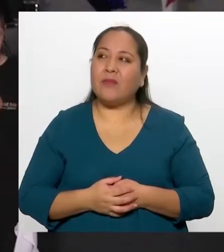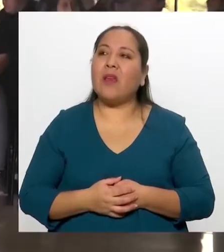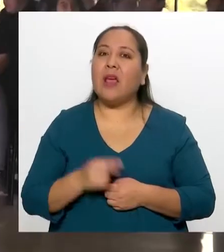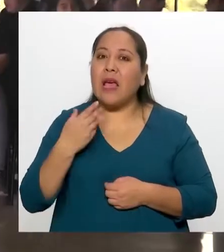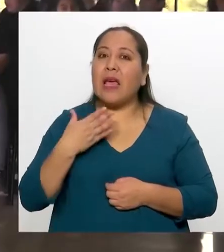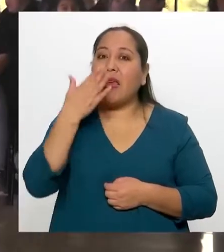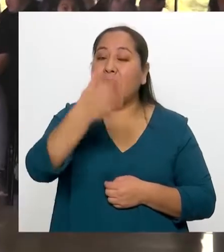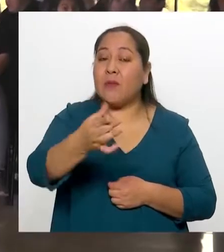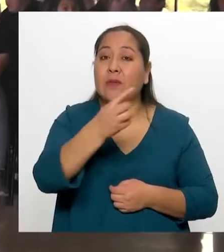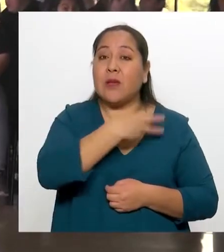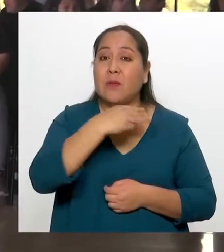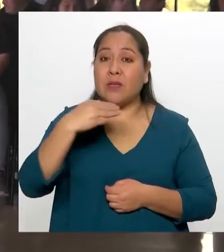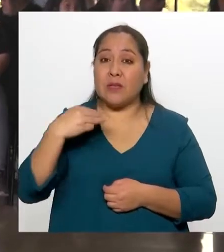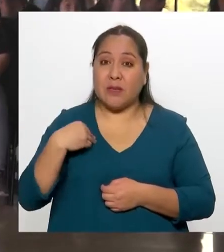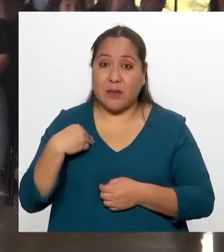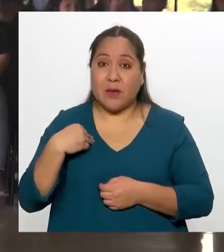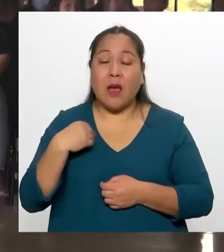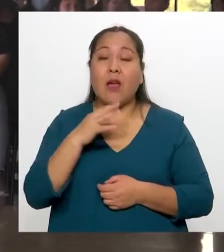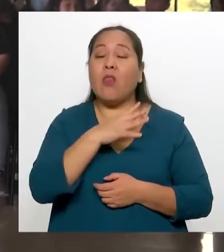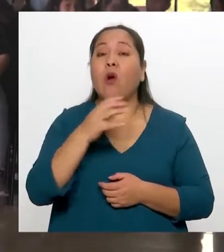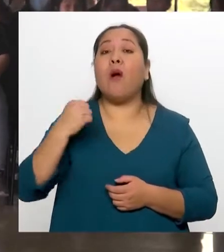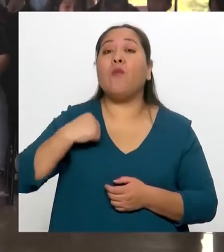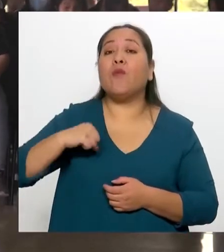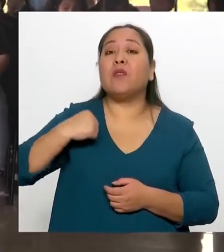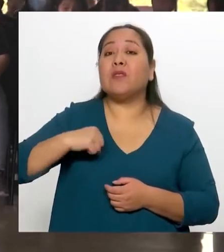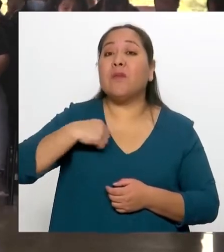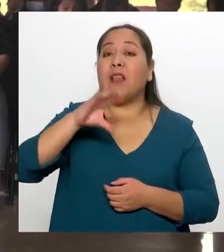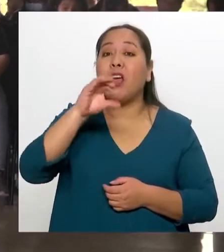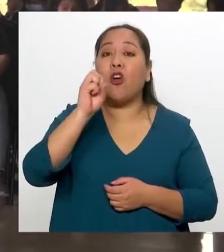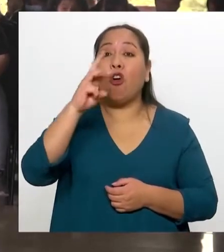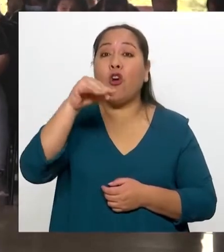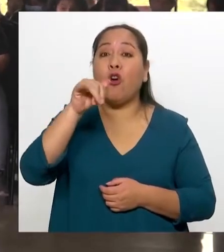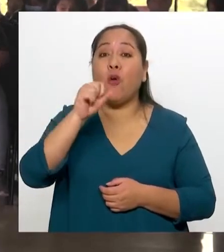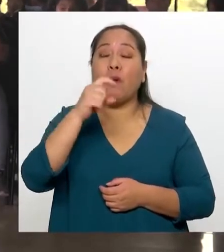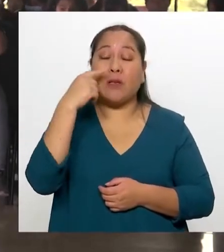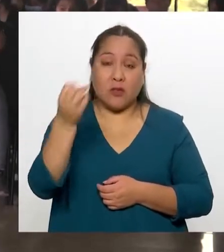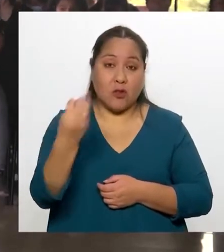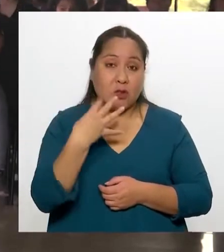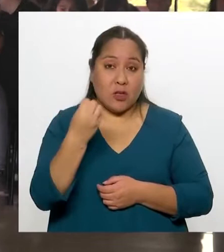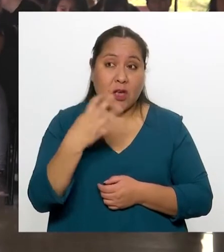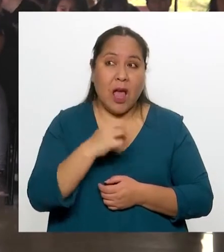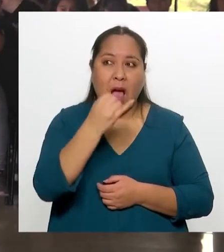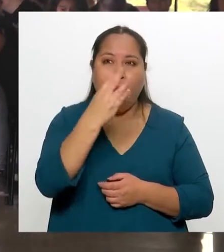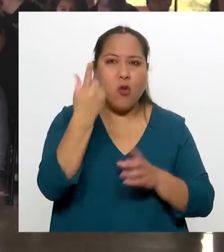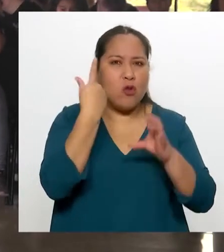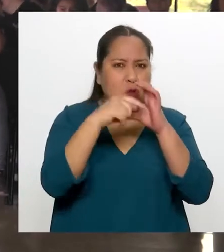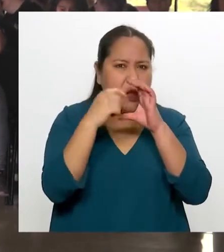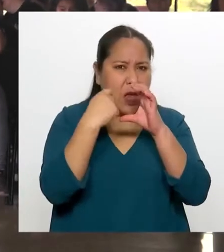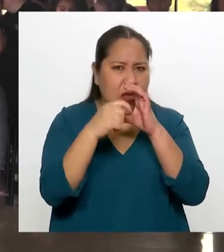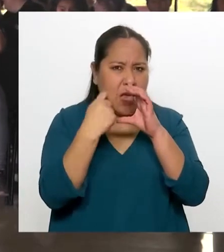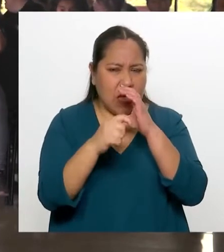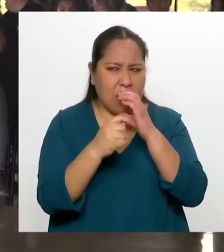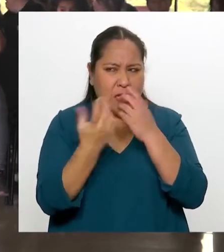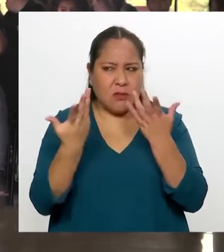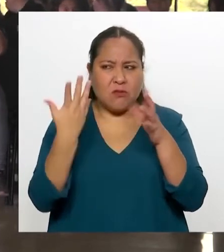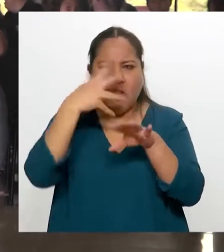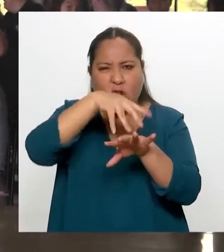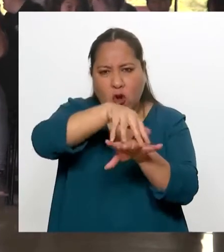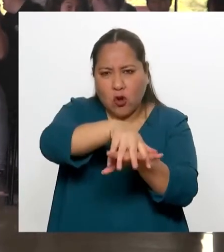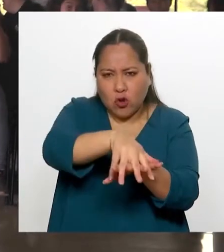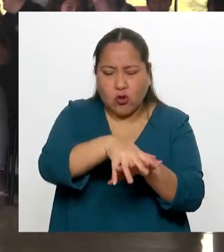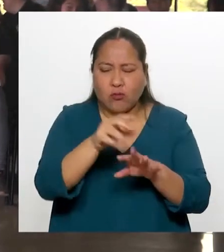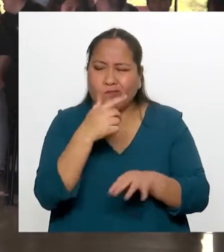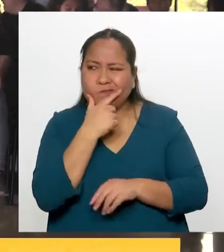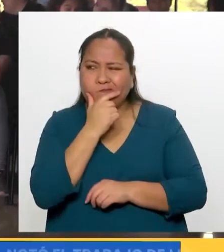Un día asistimos a la Municipalidad de Comas, donde también nuestros hijos llevaban algunos talleres que estaban incluidos,